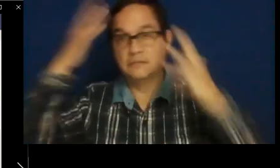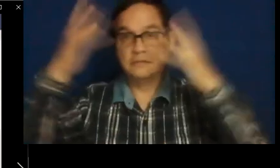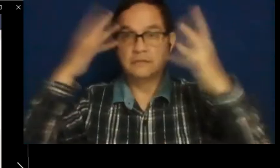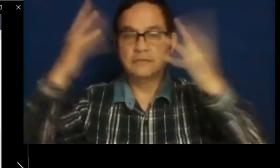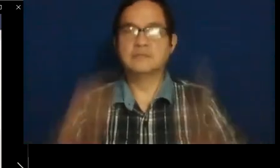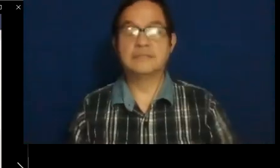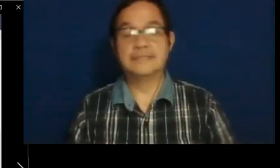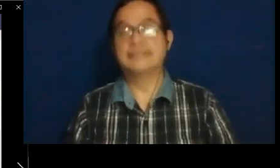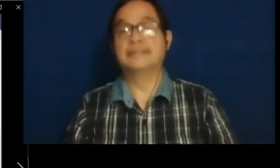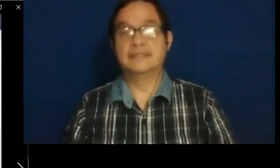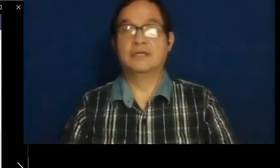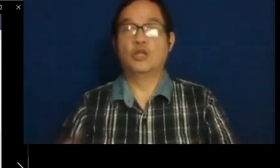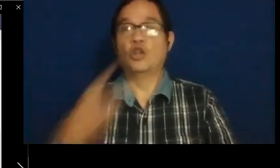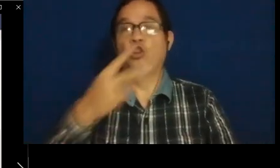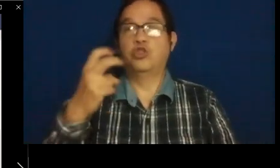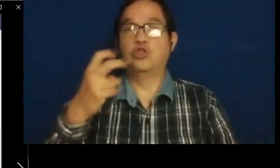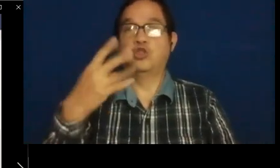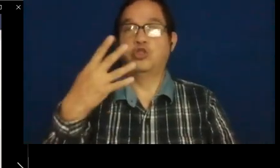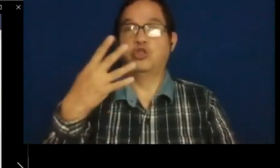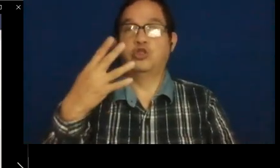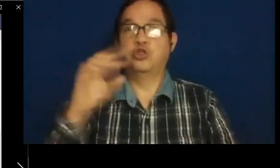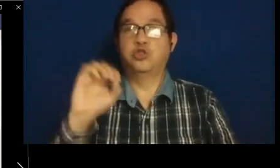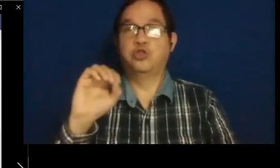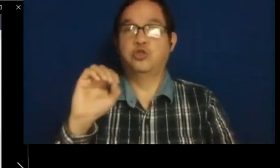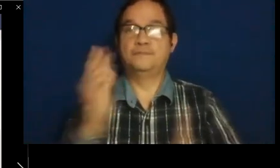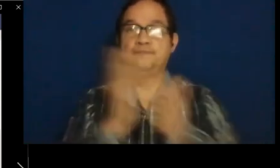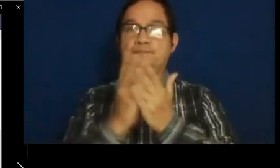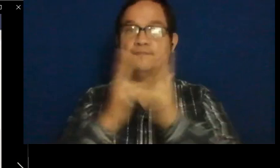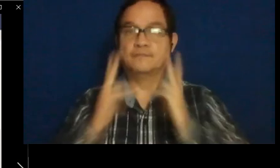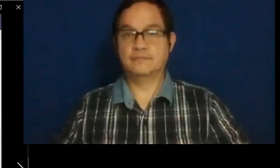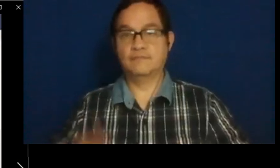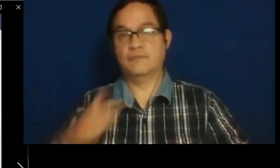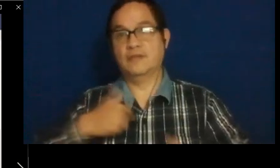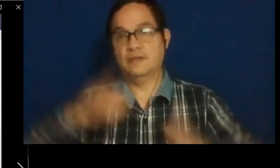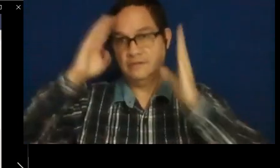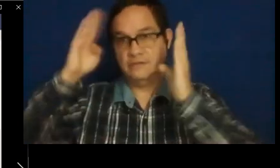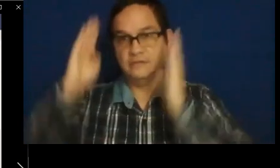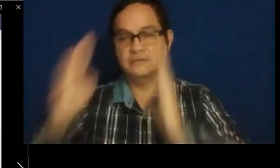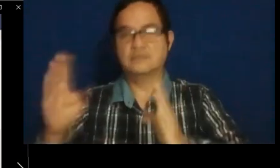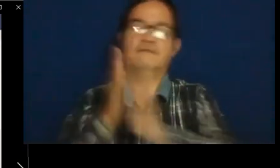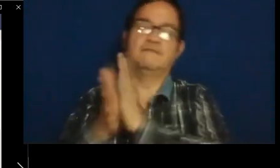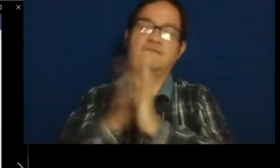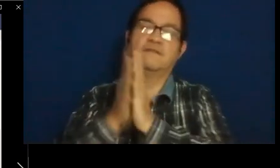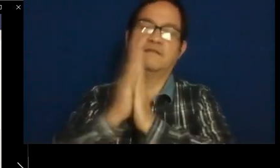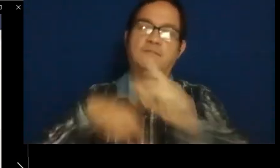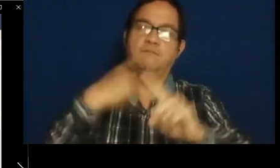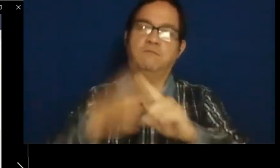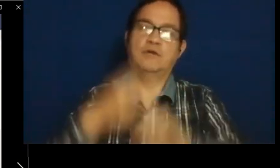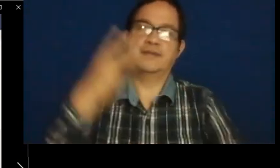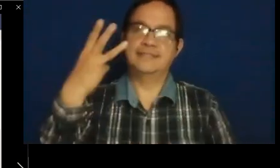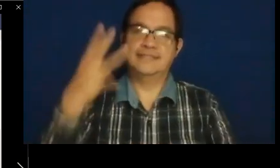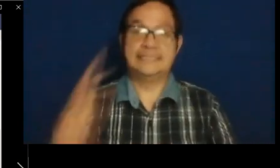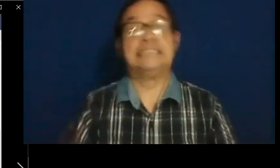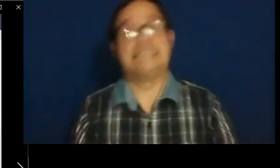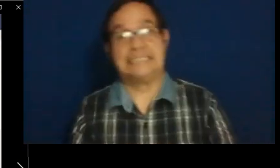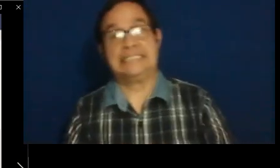que siempre son 240 estudiantes los que tengo que atender y pues a esa misma cantidad de informes multiplíquela por 3. Entonces